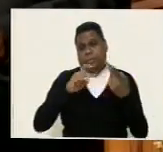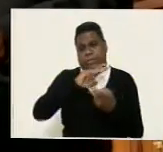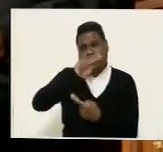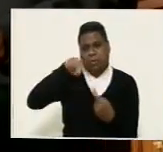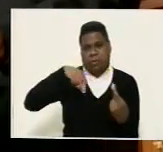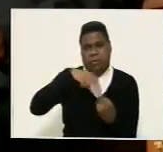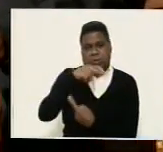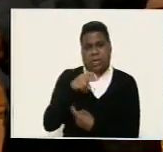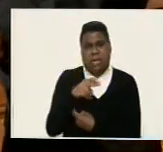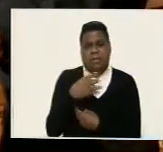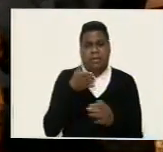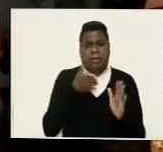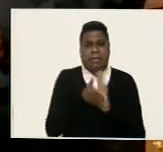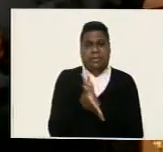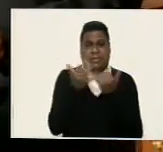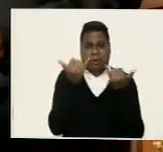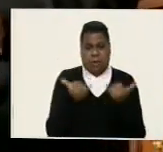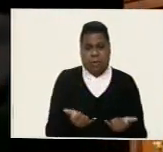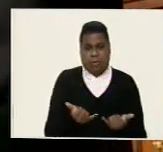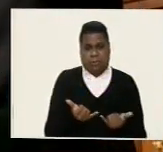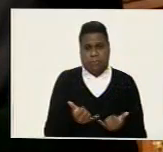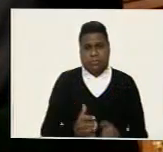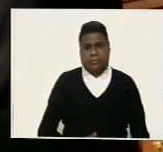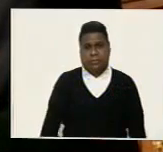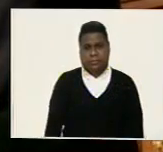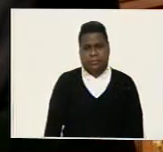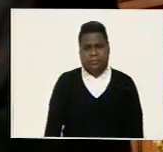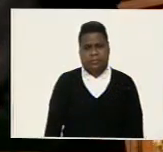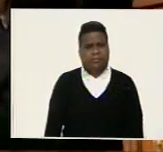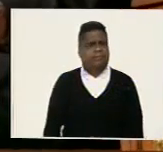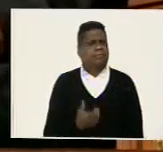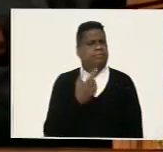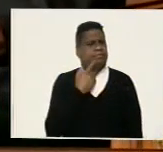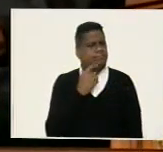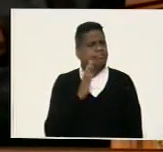revolucionarios que se están dando en el mundo. Por cierto que